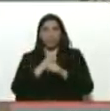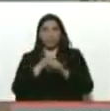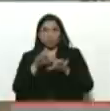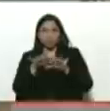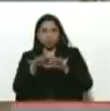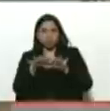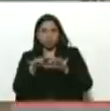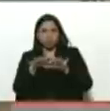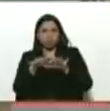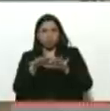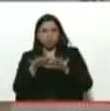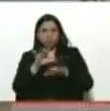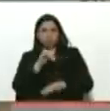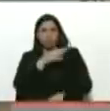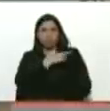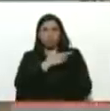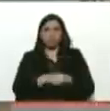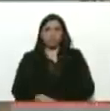tiene el director